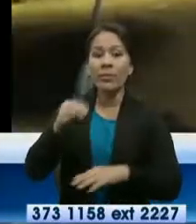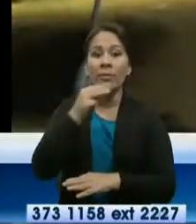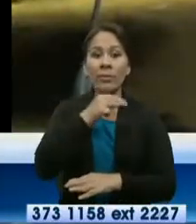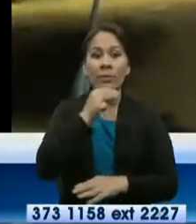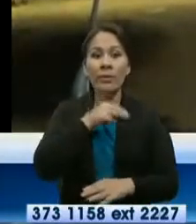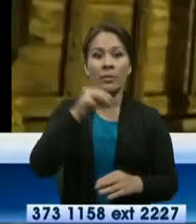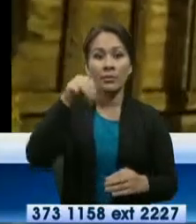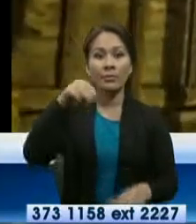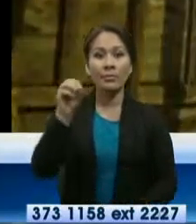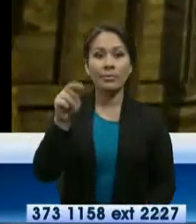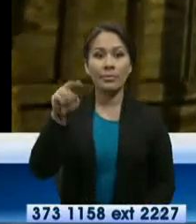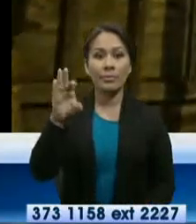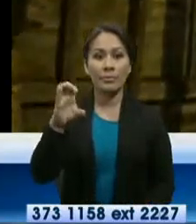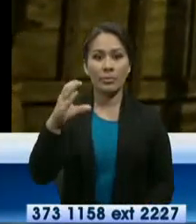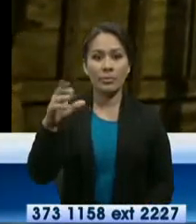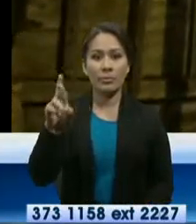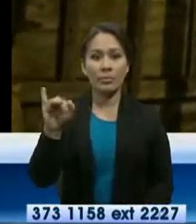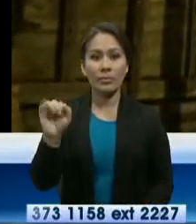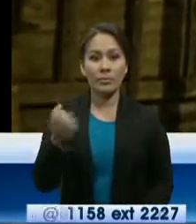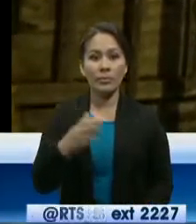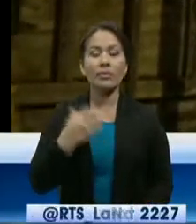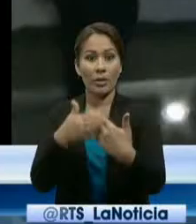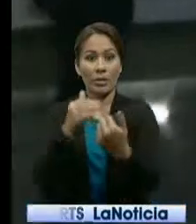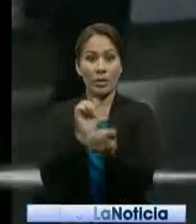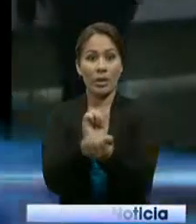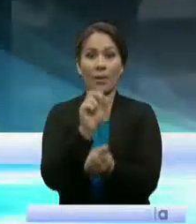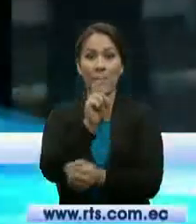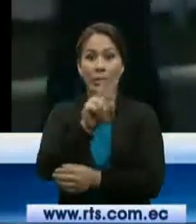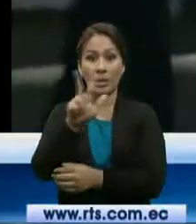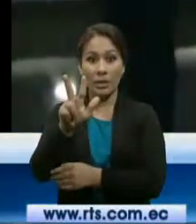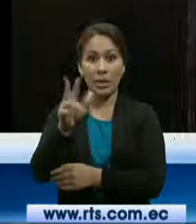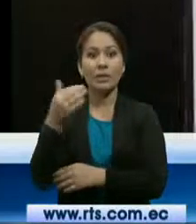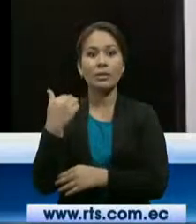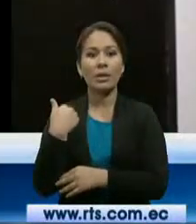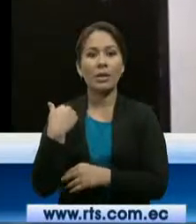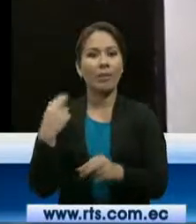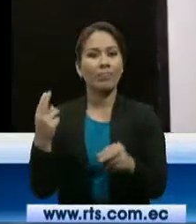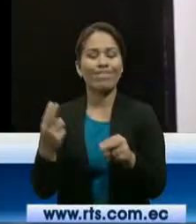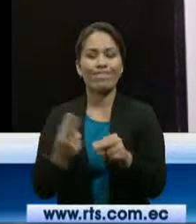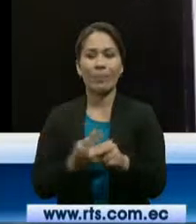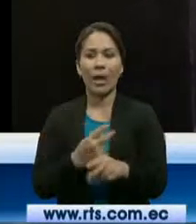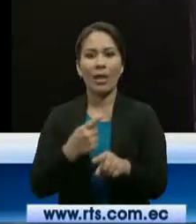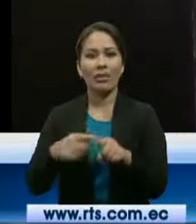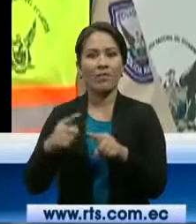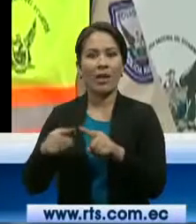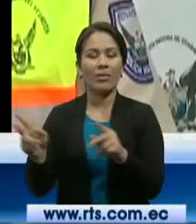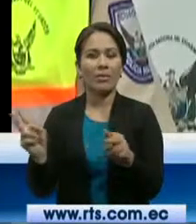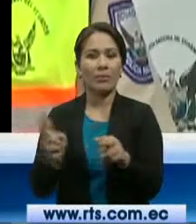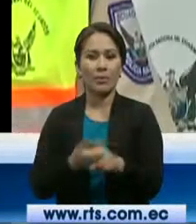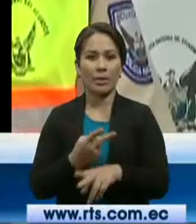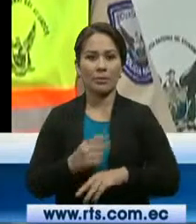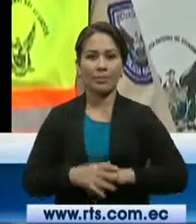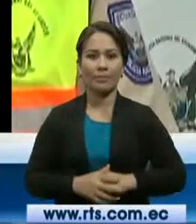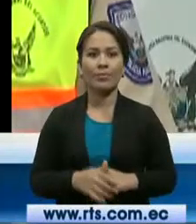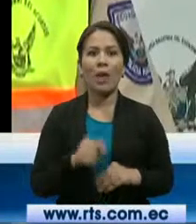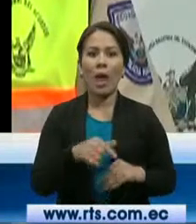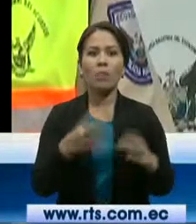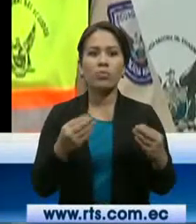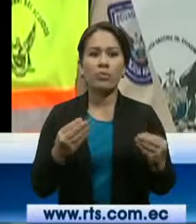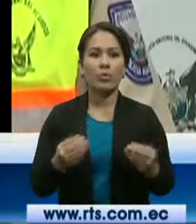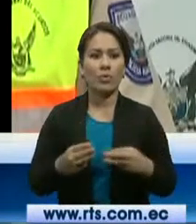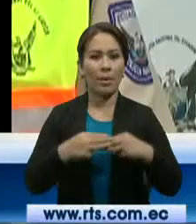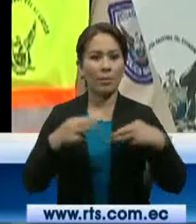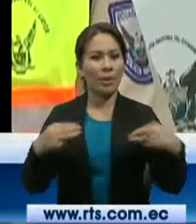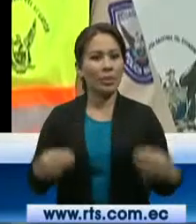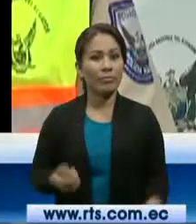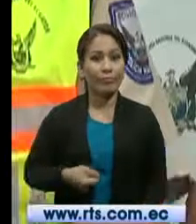Montecristi y Jaramillo. Está persiguiendo el delito de mucho robo de carro en la ciudad. Y después de una larga investigación, se ha